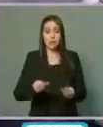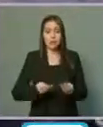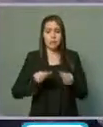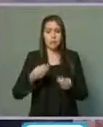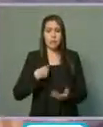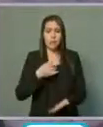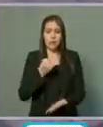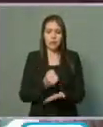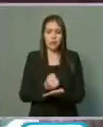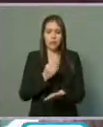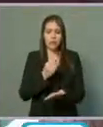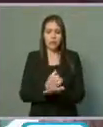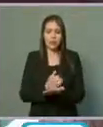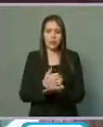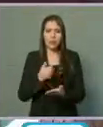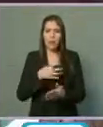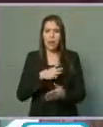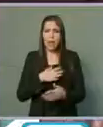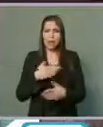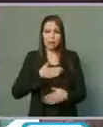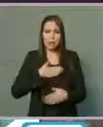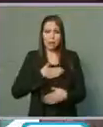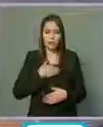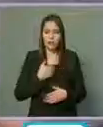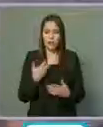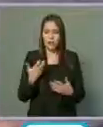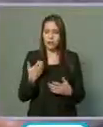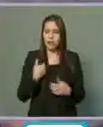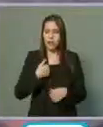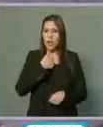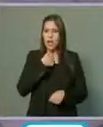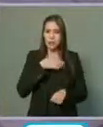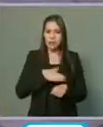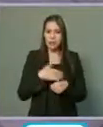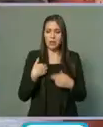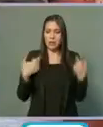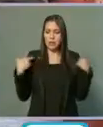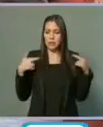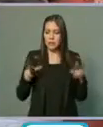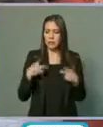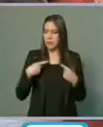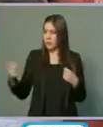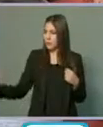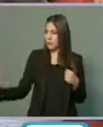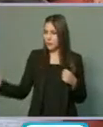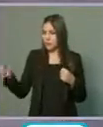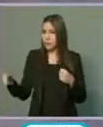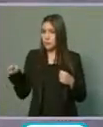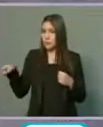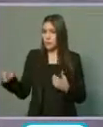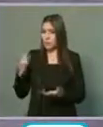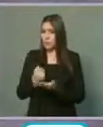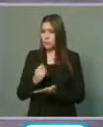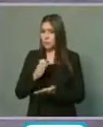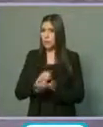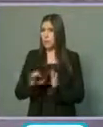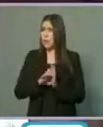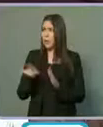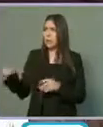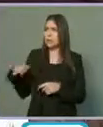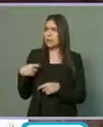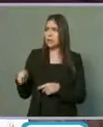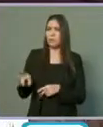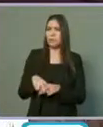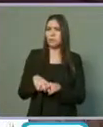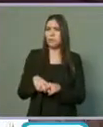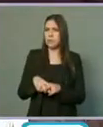ya declaré a esta persona como incapaz, yo ya soy su curador, su administrador, su representante legal. Esta persona puede pedir en el momento que